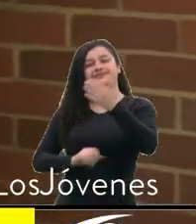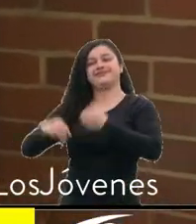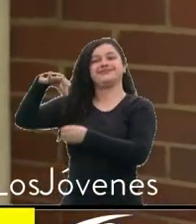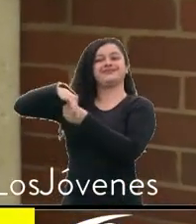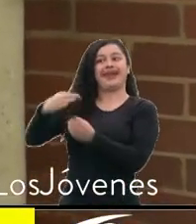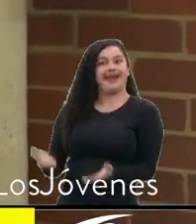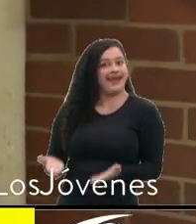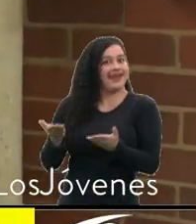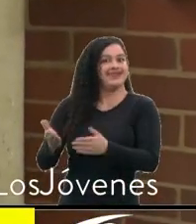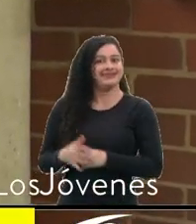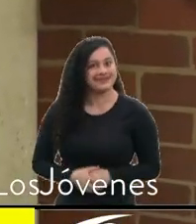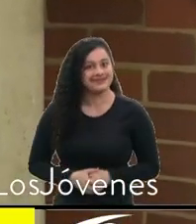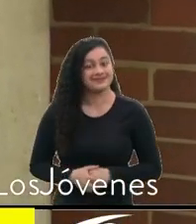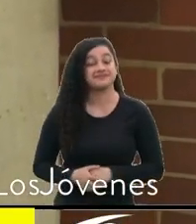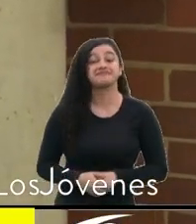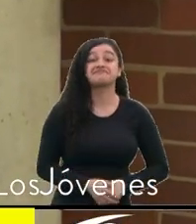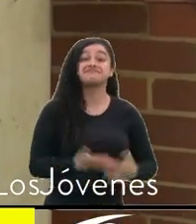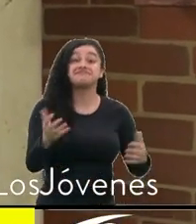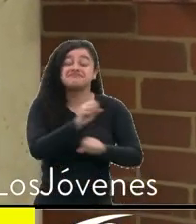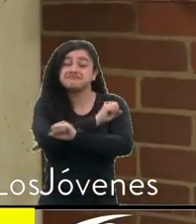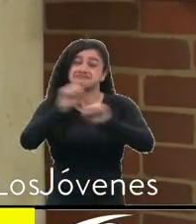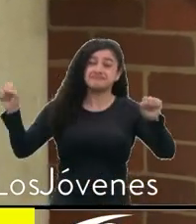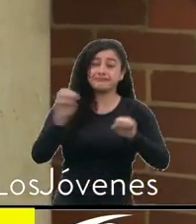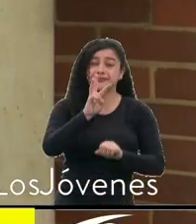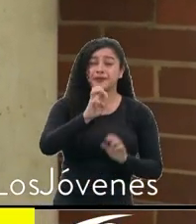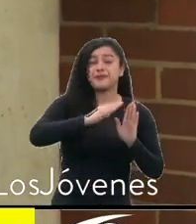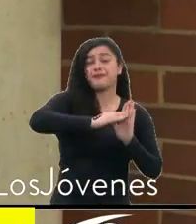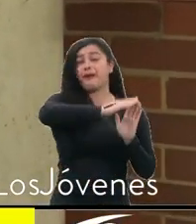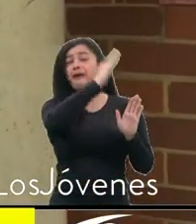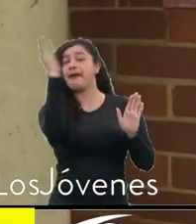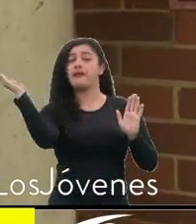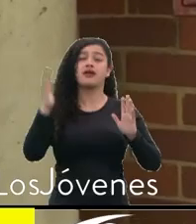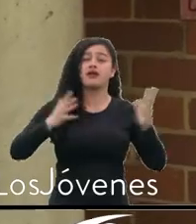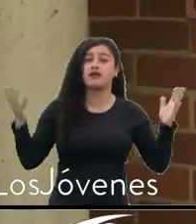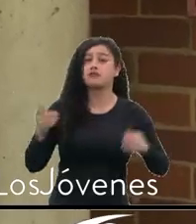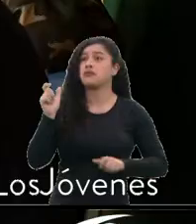jóvenes de este sector de la ciudad a votar, y esta es la crónica.